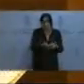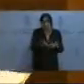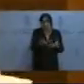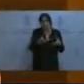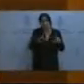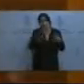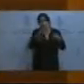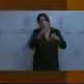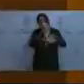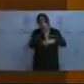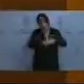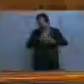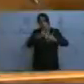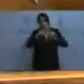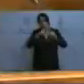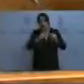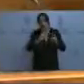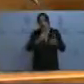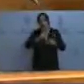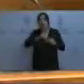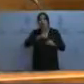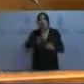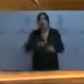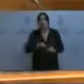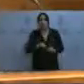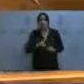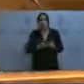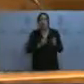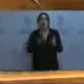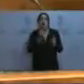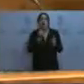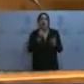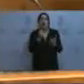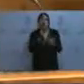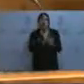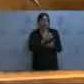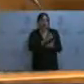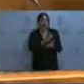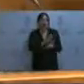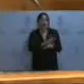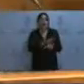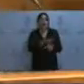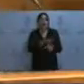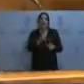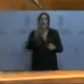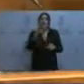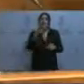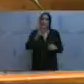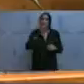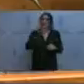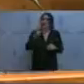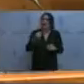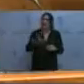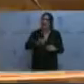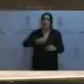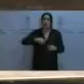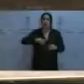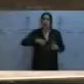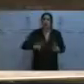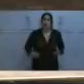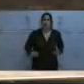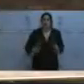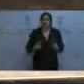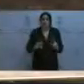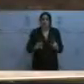Principado de Asturias. Gracias, señoría. De nuevo, señora consejera, tiene la palabra. Sí, señor presidente. Nosotros no hemos anunciado ningún